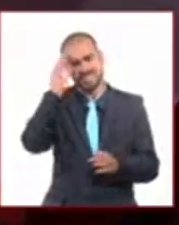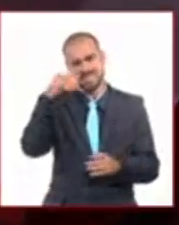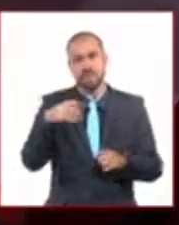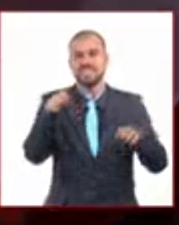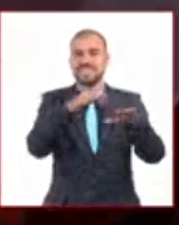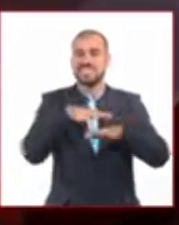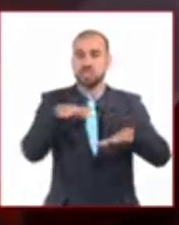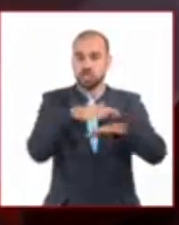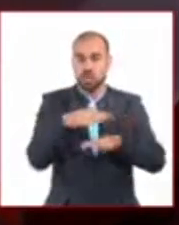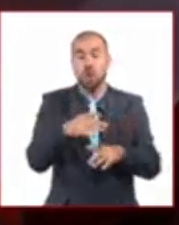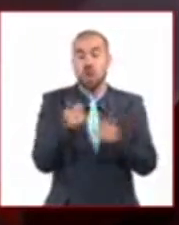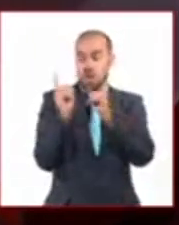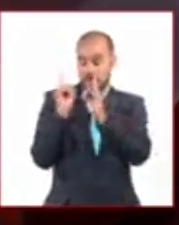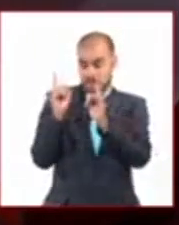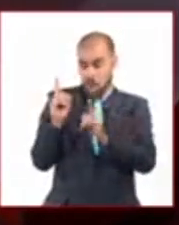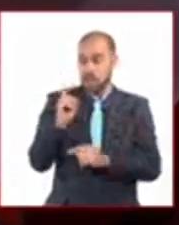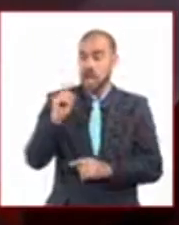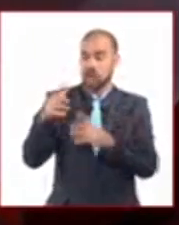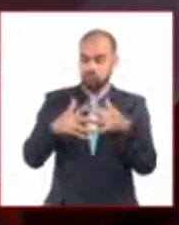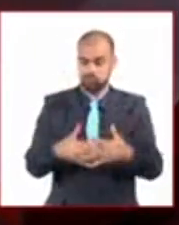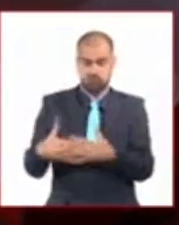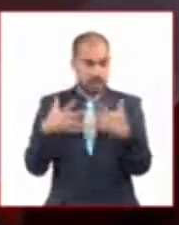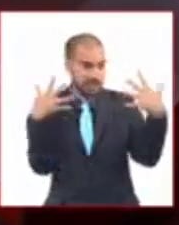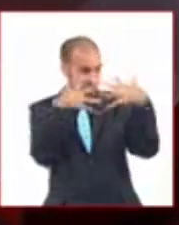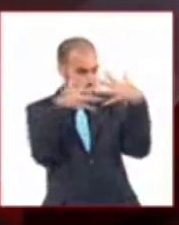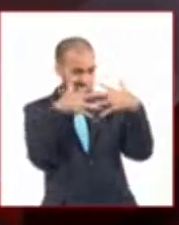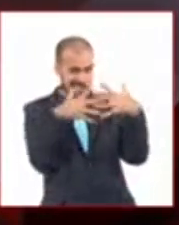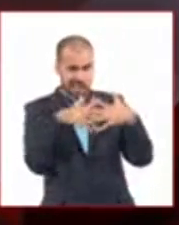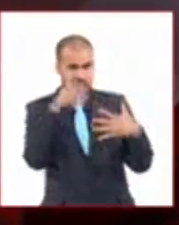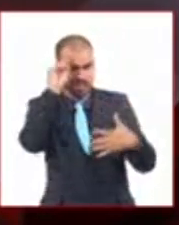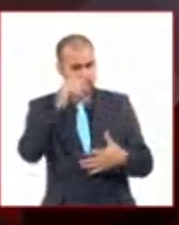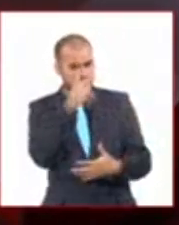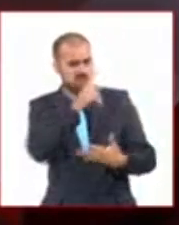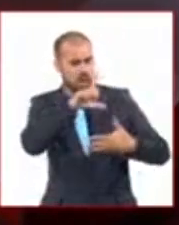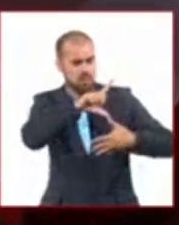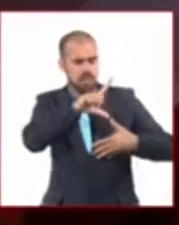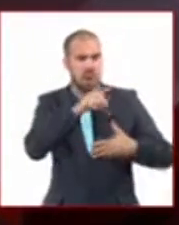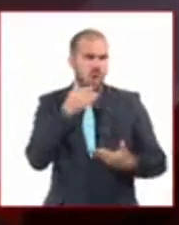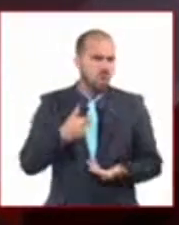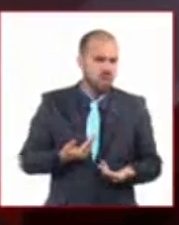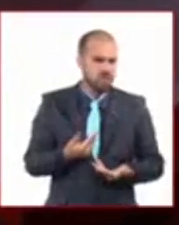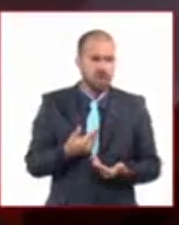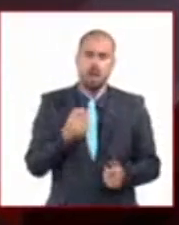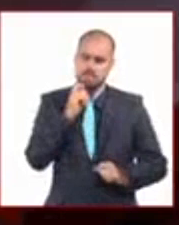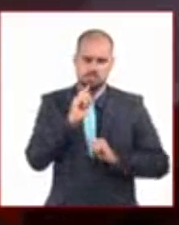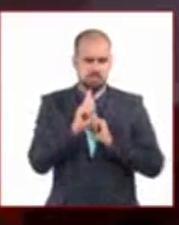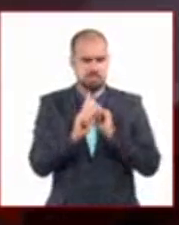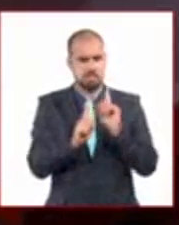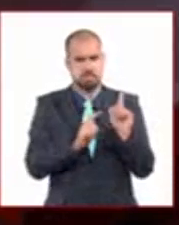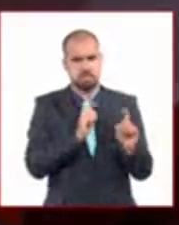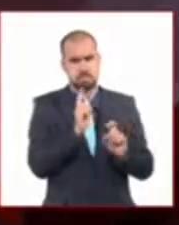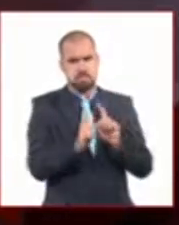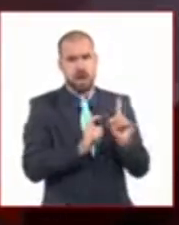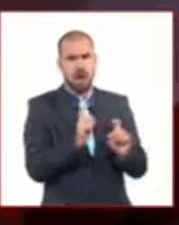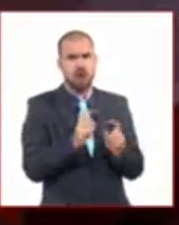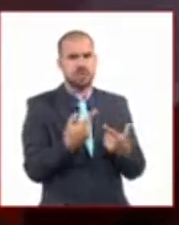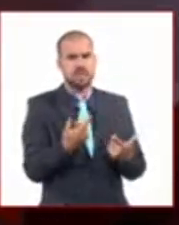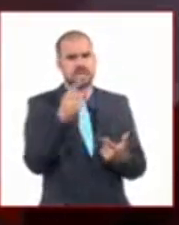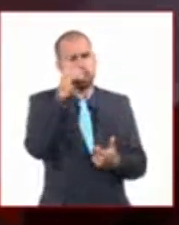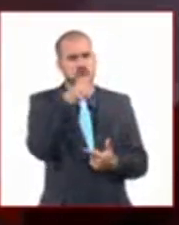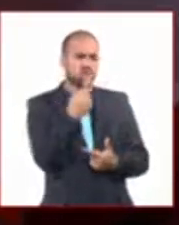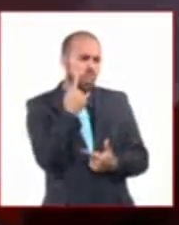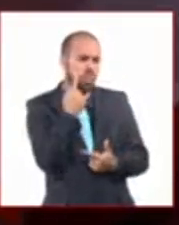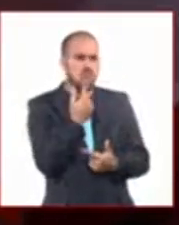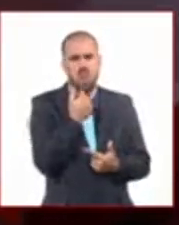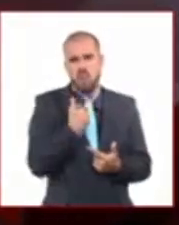la política exterior norteamericana se está proyectando hacia américa latina para ver cómo es el impacto hacia este evento en particular de